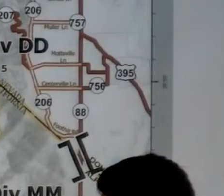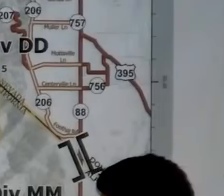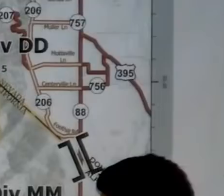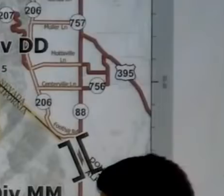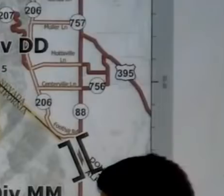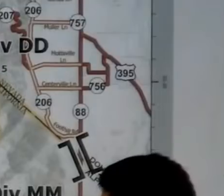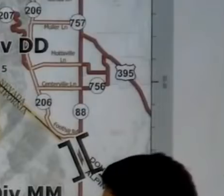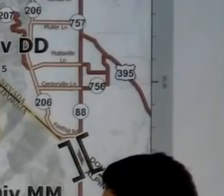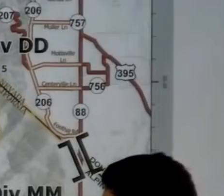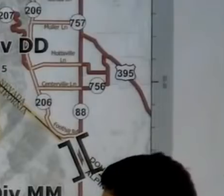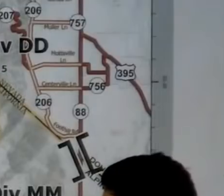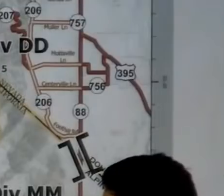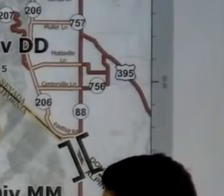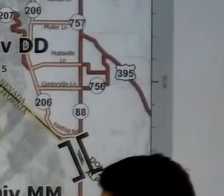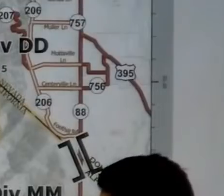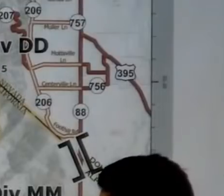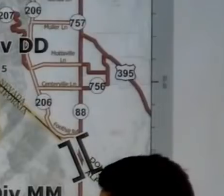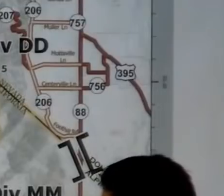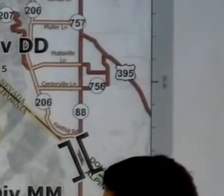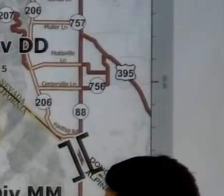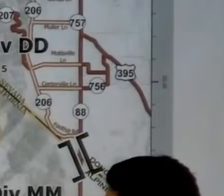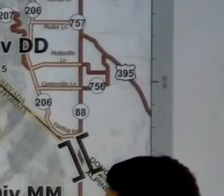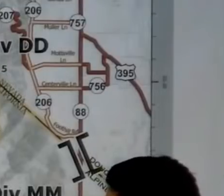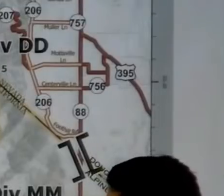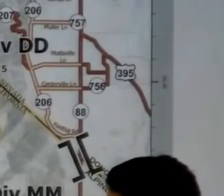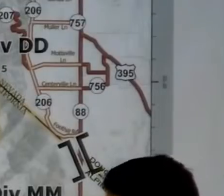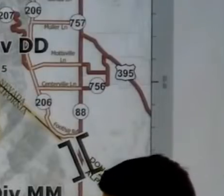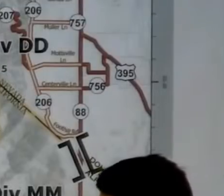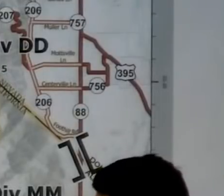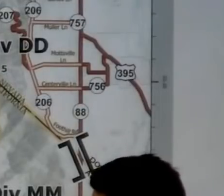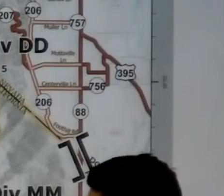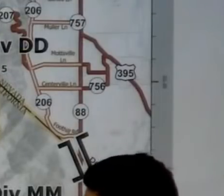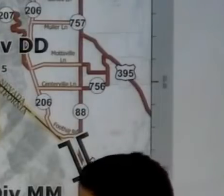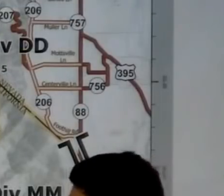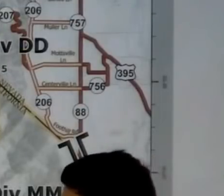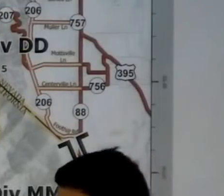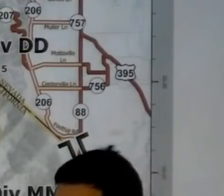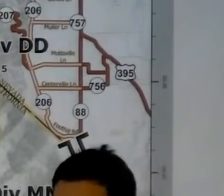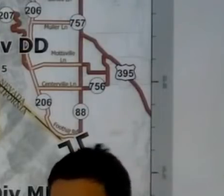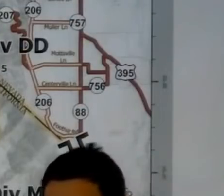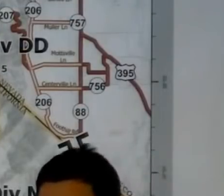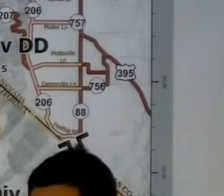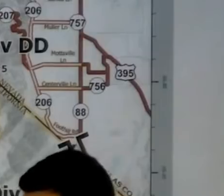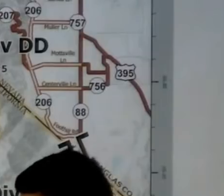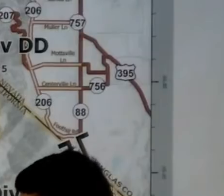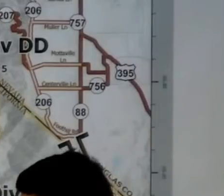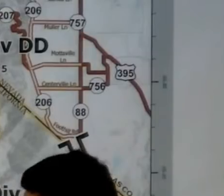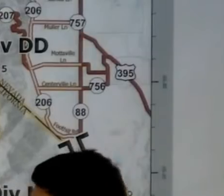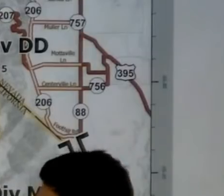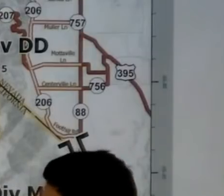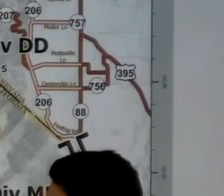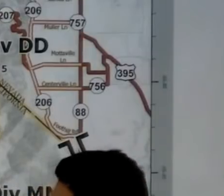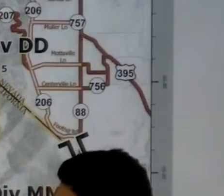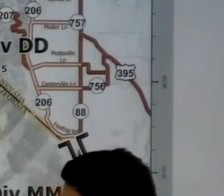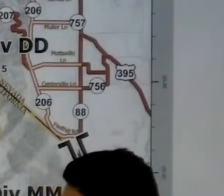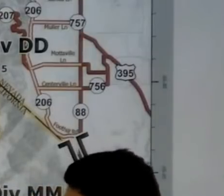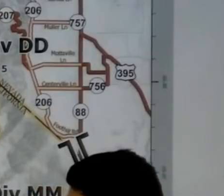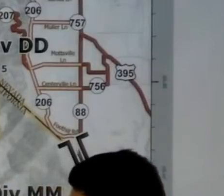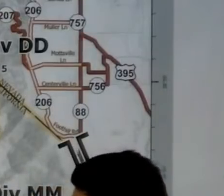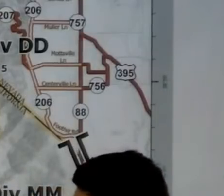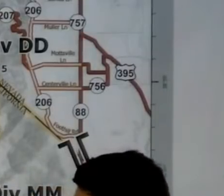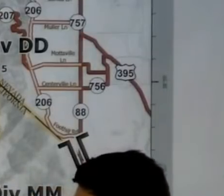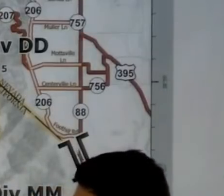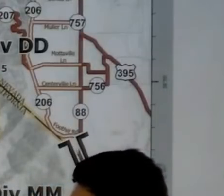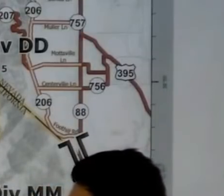la línea de contención continúe incrementando. Así que les pedimos paciencia. Los peligros todavía no se acaban. Hay